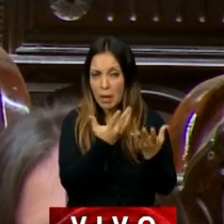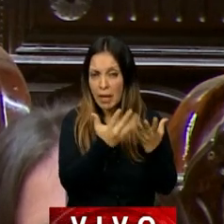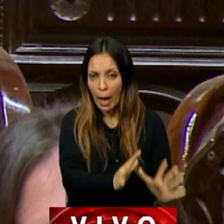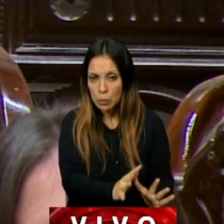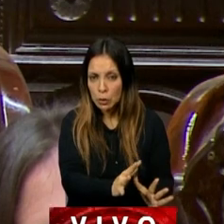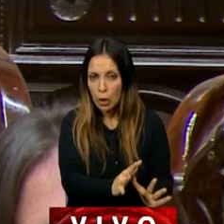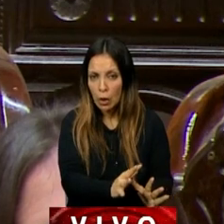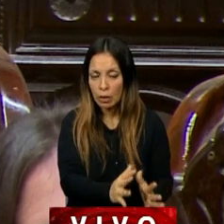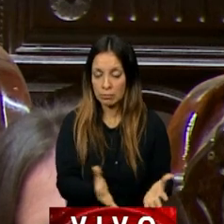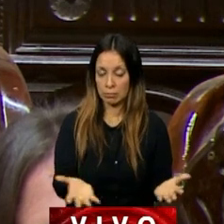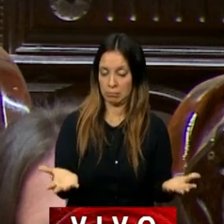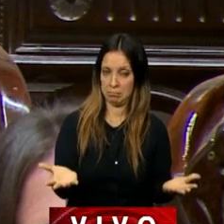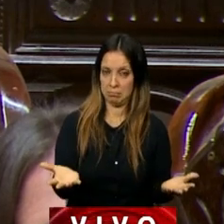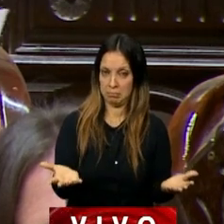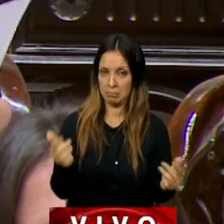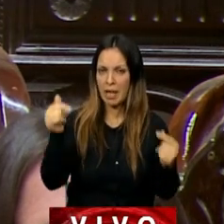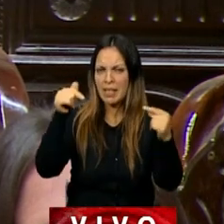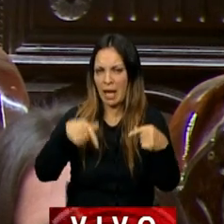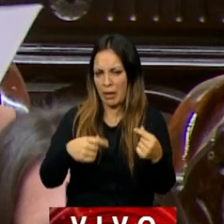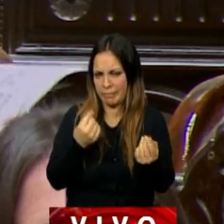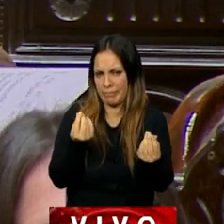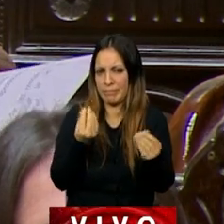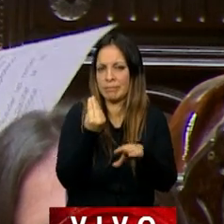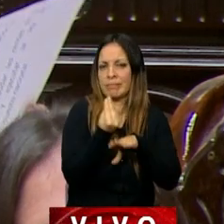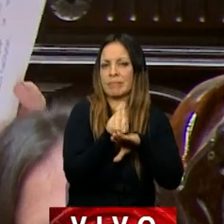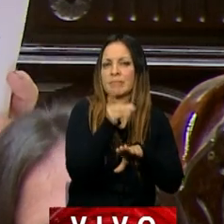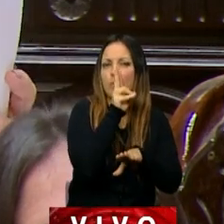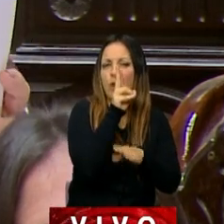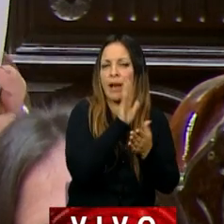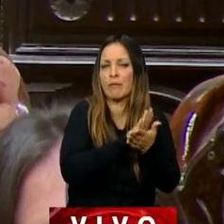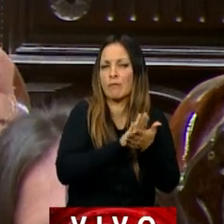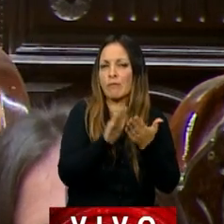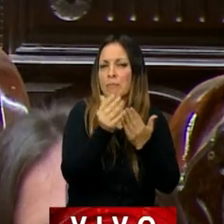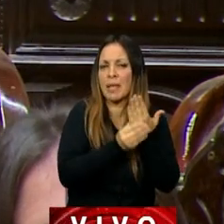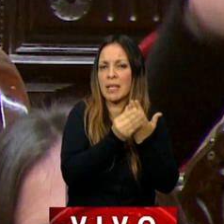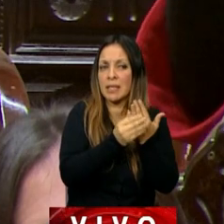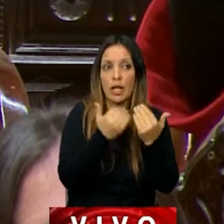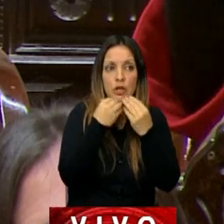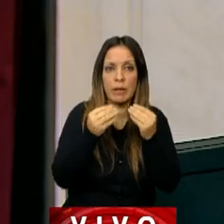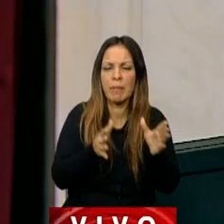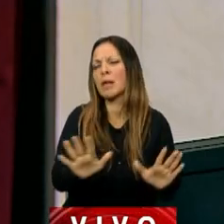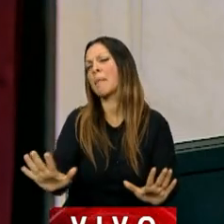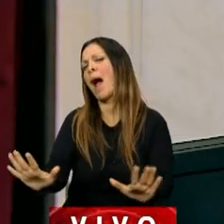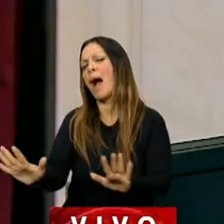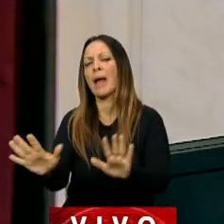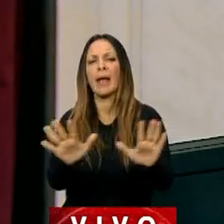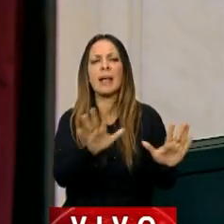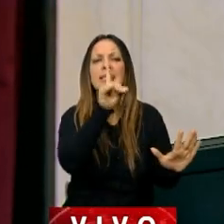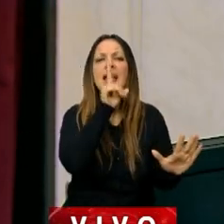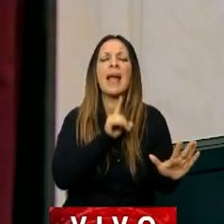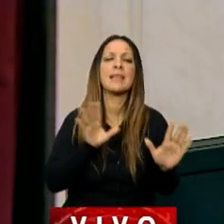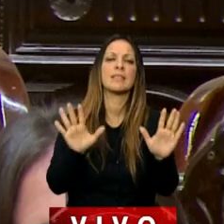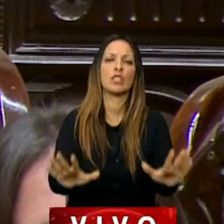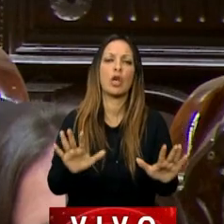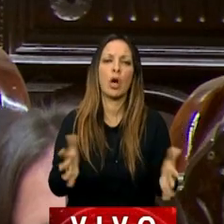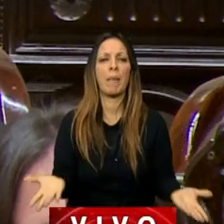Guzmán? Y que ahora tengamos una nueva ministra que no sabemos hacia dónde Silencio.